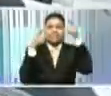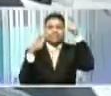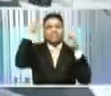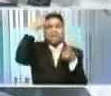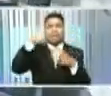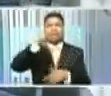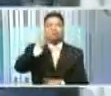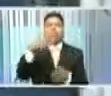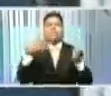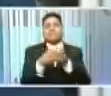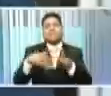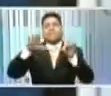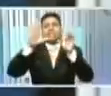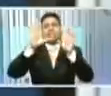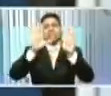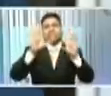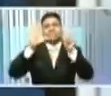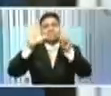2016-2018.